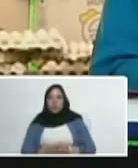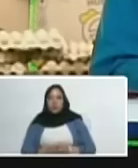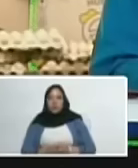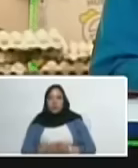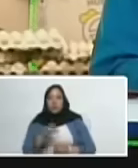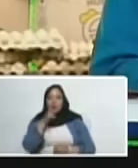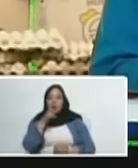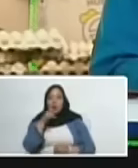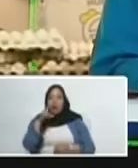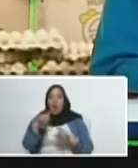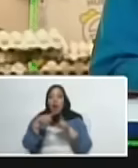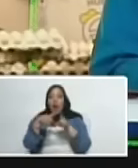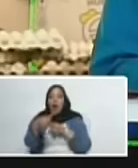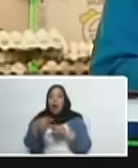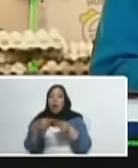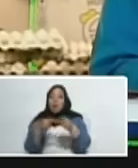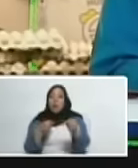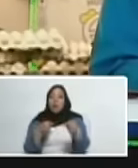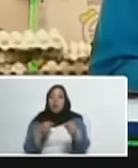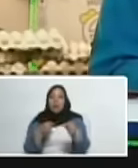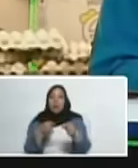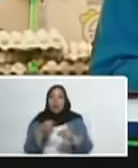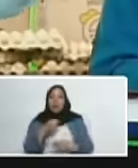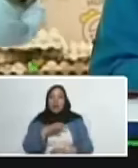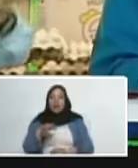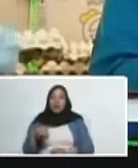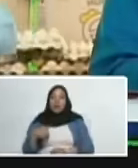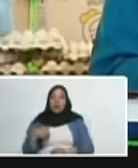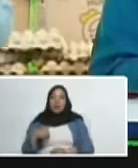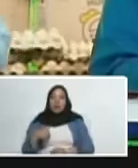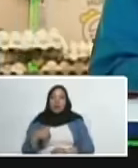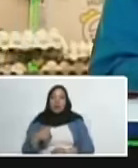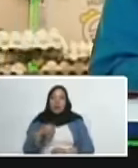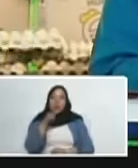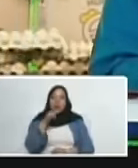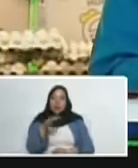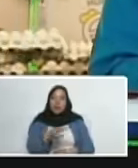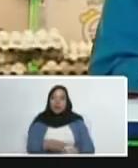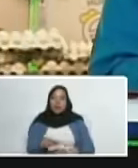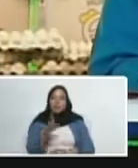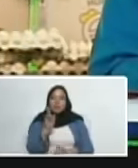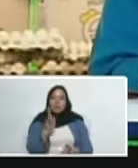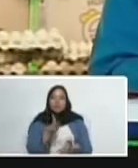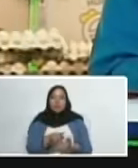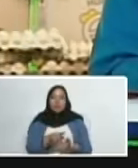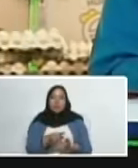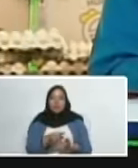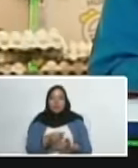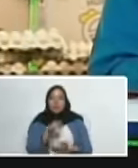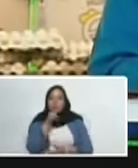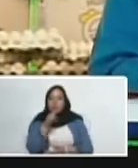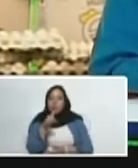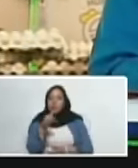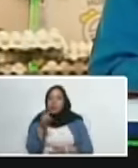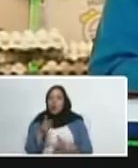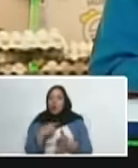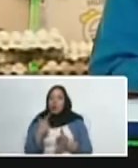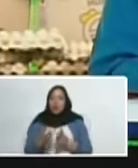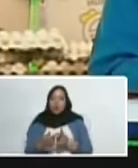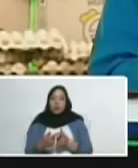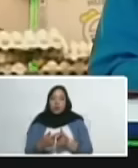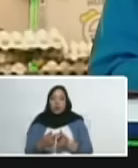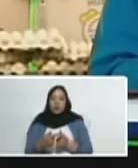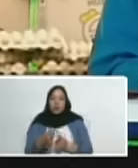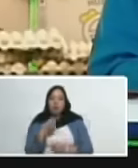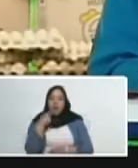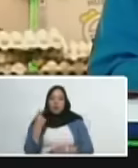contaminaron con agua, con energía nuclear, los mares de Japón y por allá y sus alrededores. Entonces China